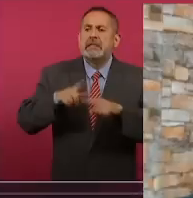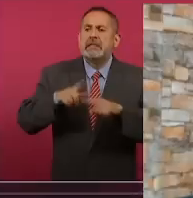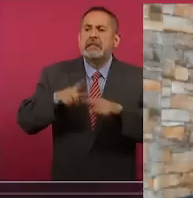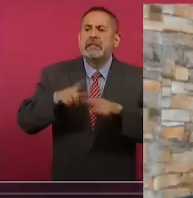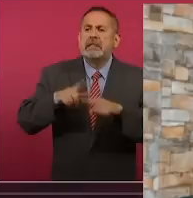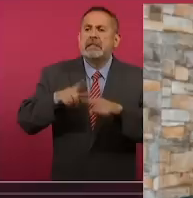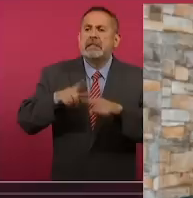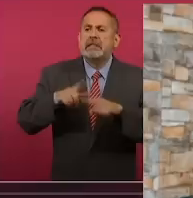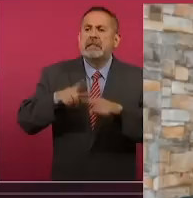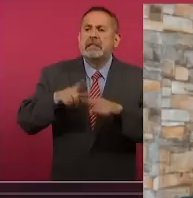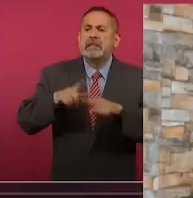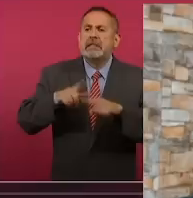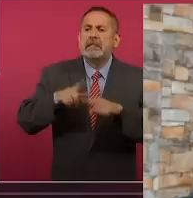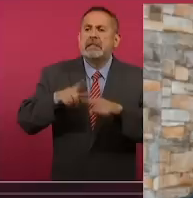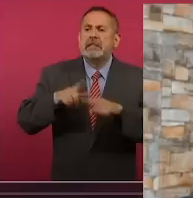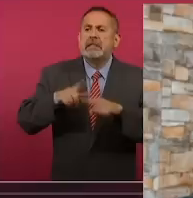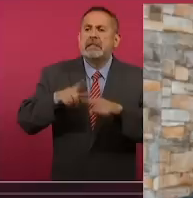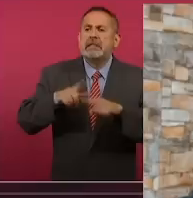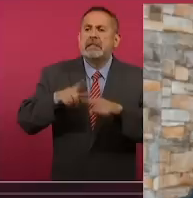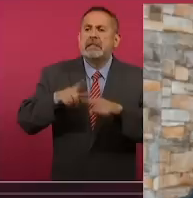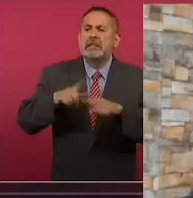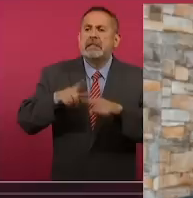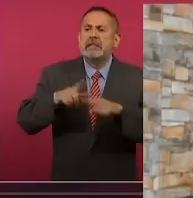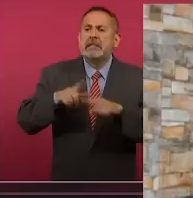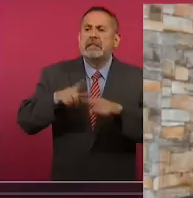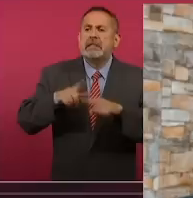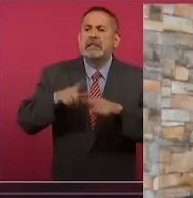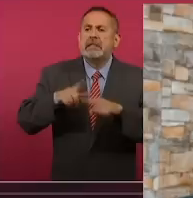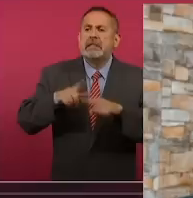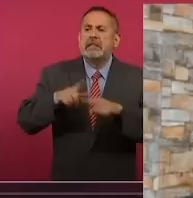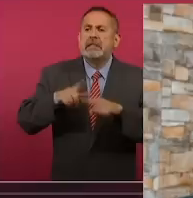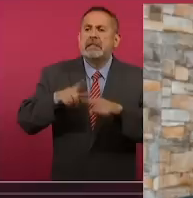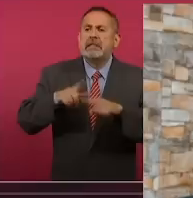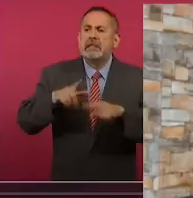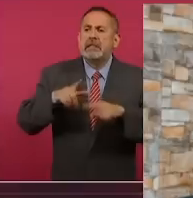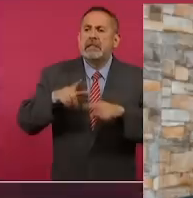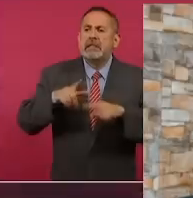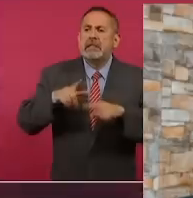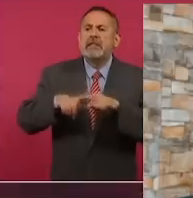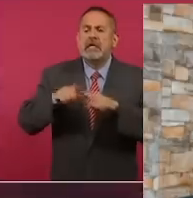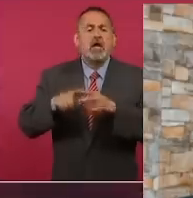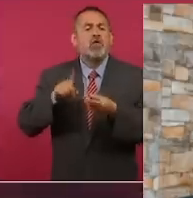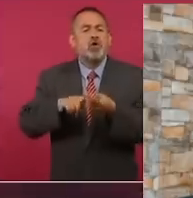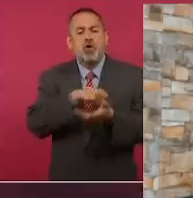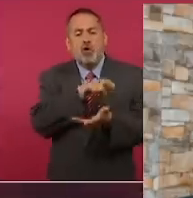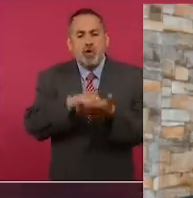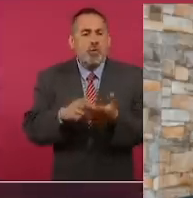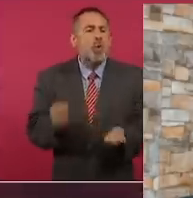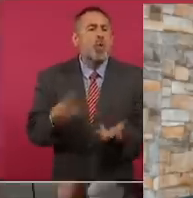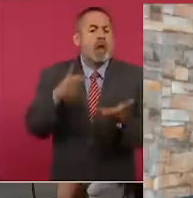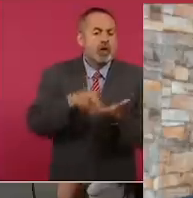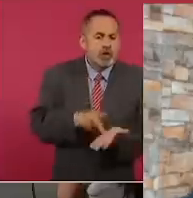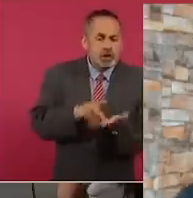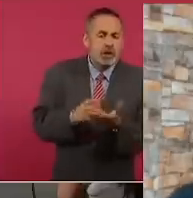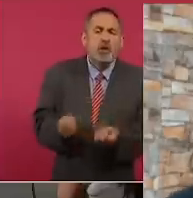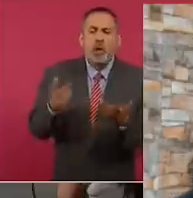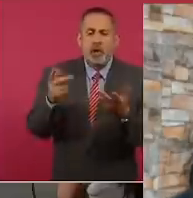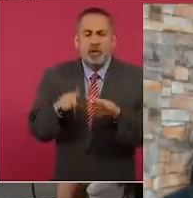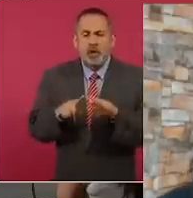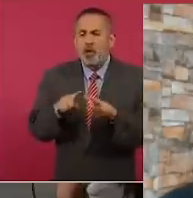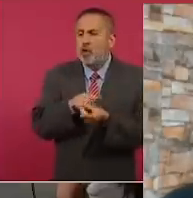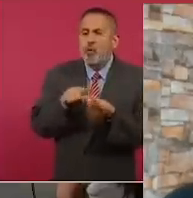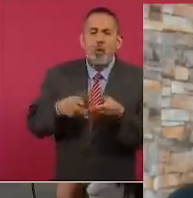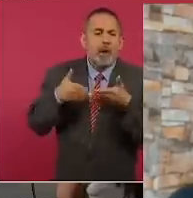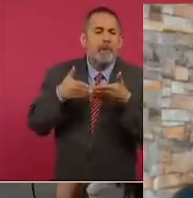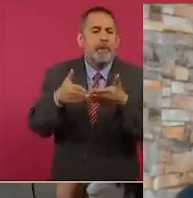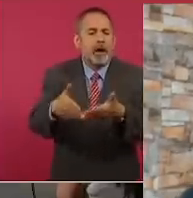con Patriotas Esto va a estar bueno sigamos viendo Qué cantidad En qué